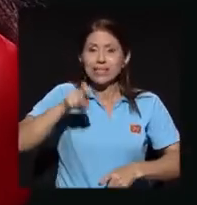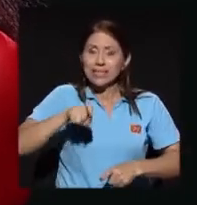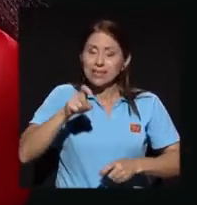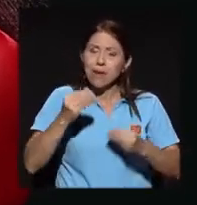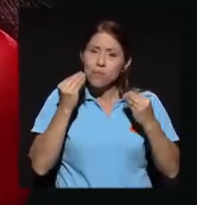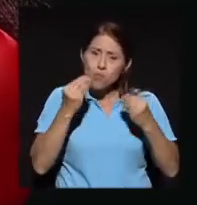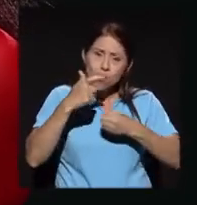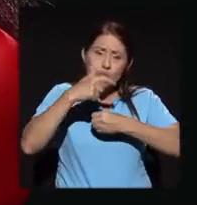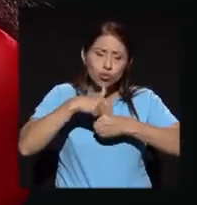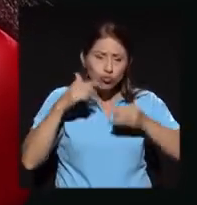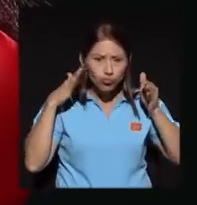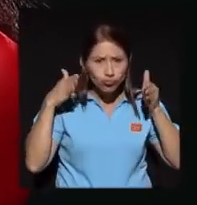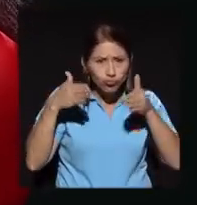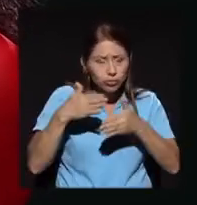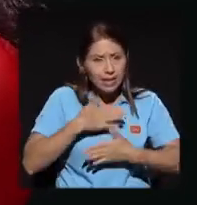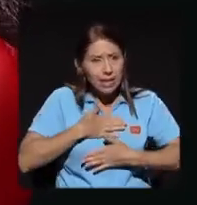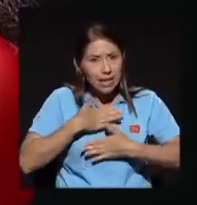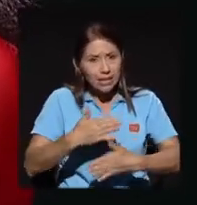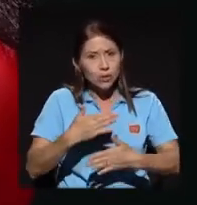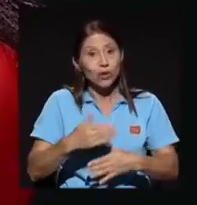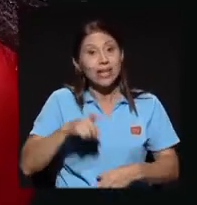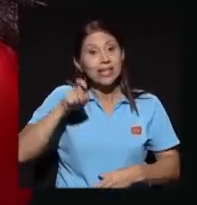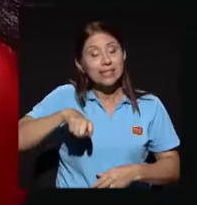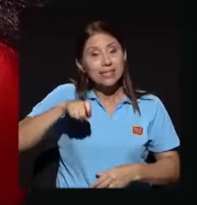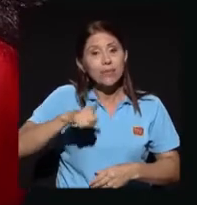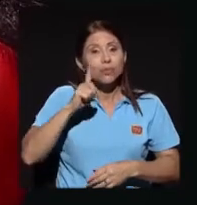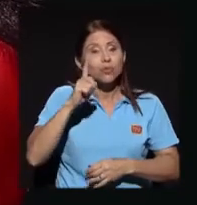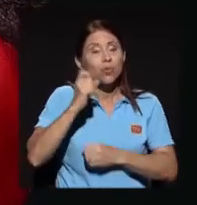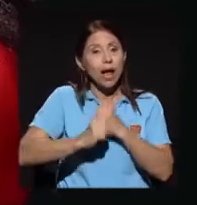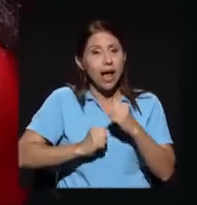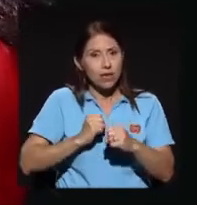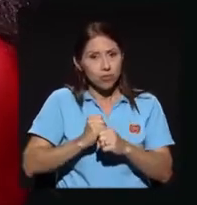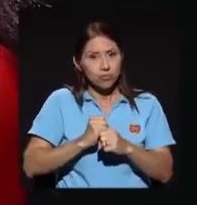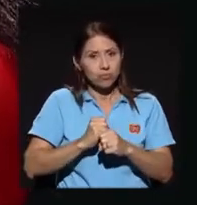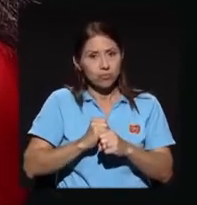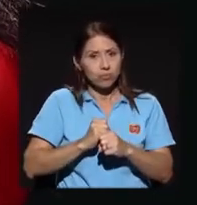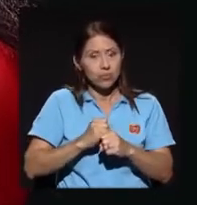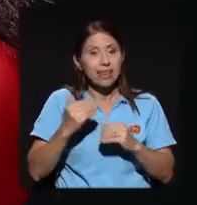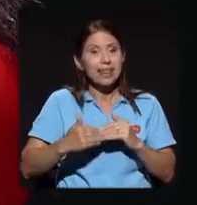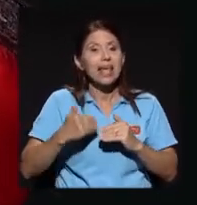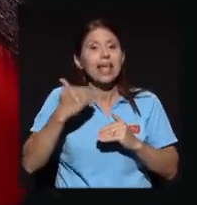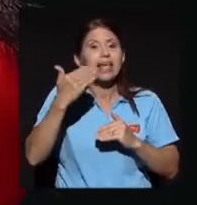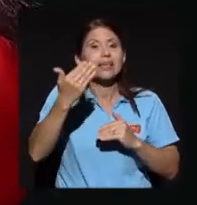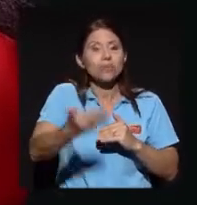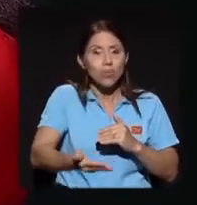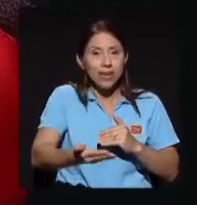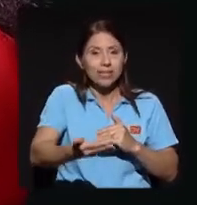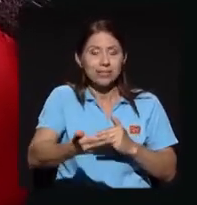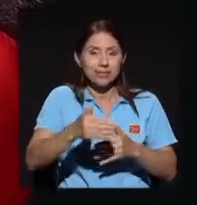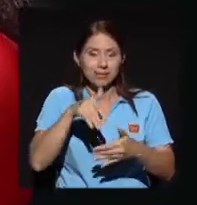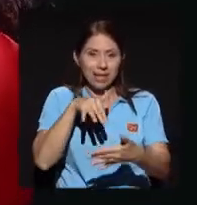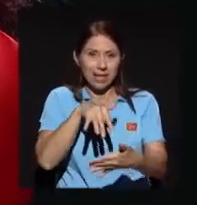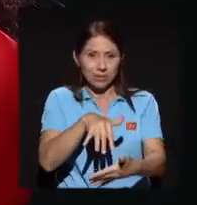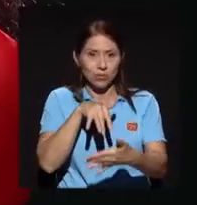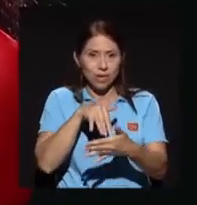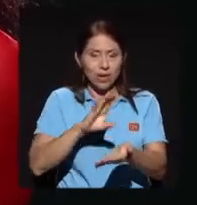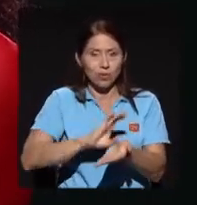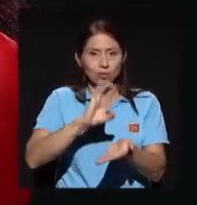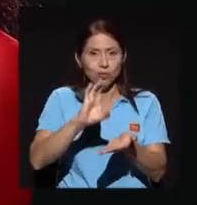dedicación, y que requeríamos por lo menos un año después de haber cursado las materias de quinto año.